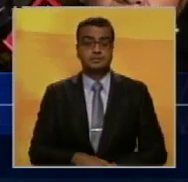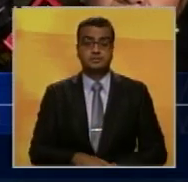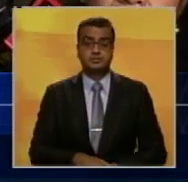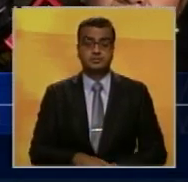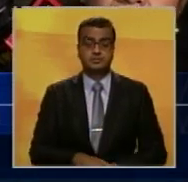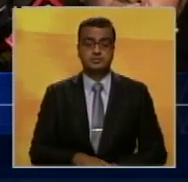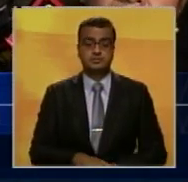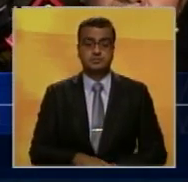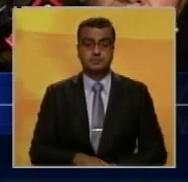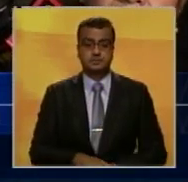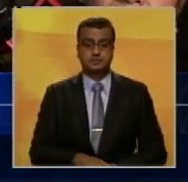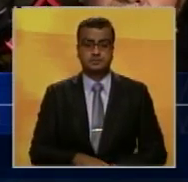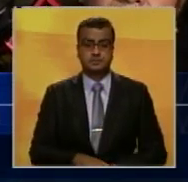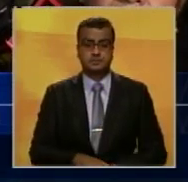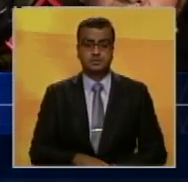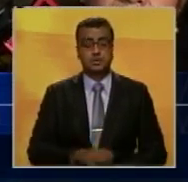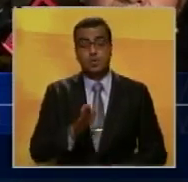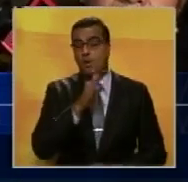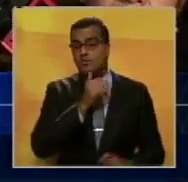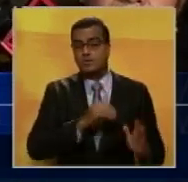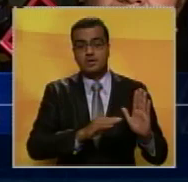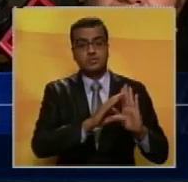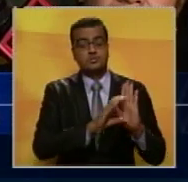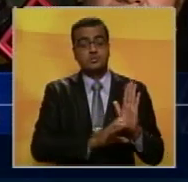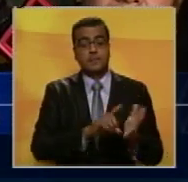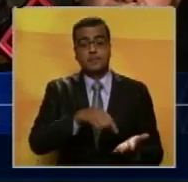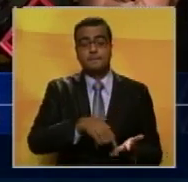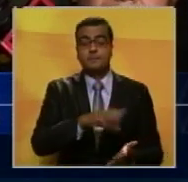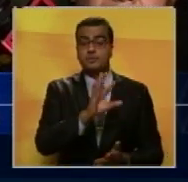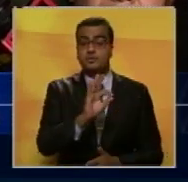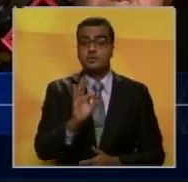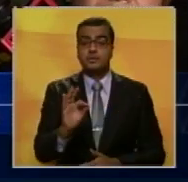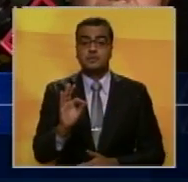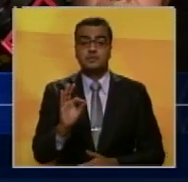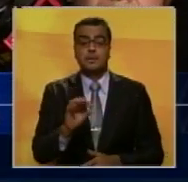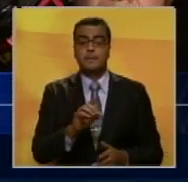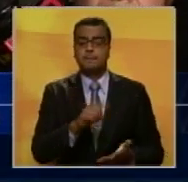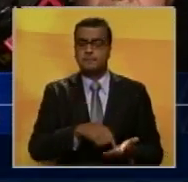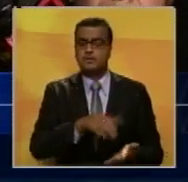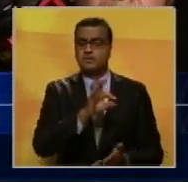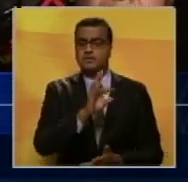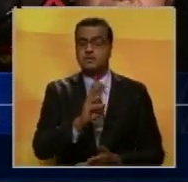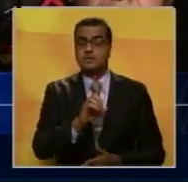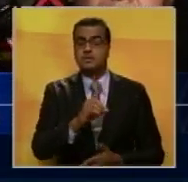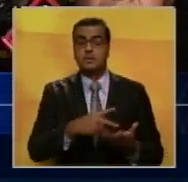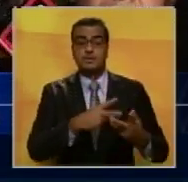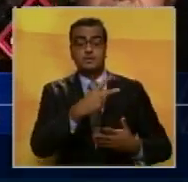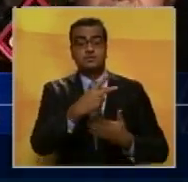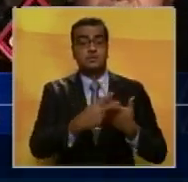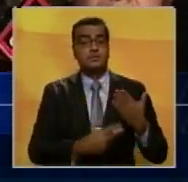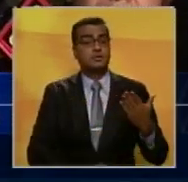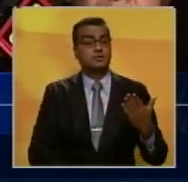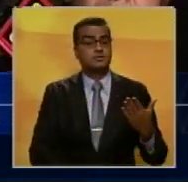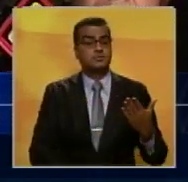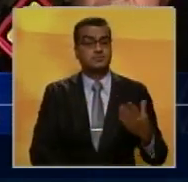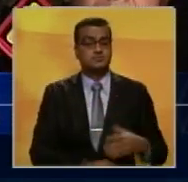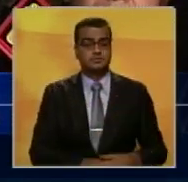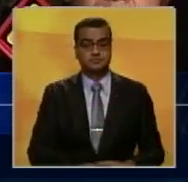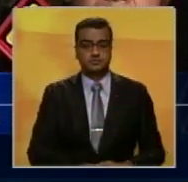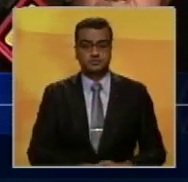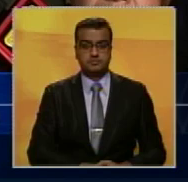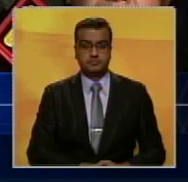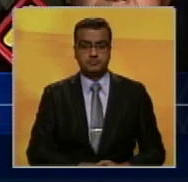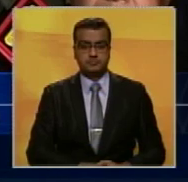no existía en la Constitución de 1961 un procedimiento claro y expedito